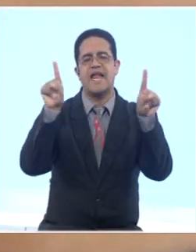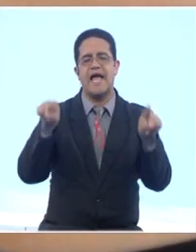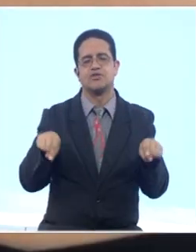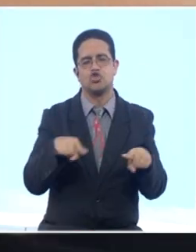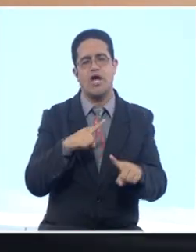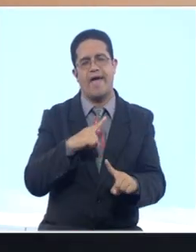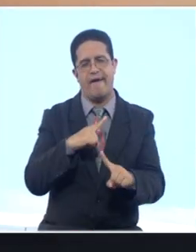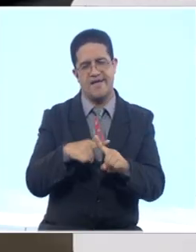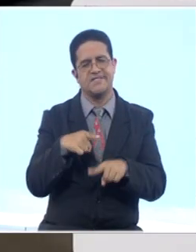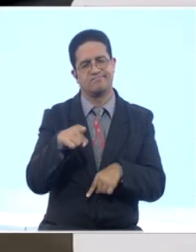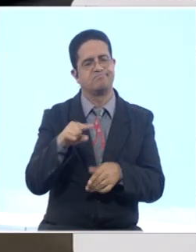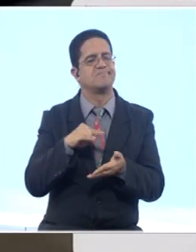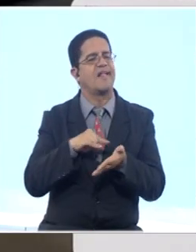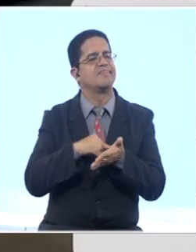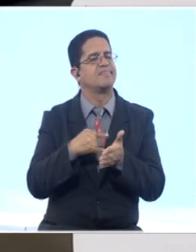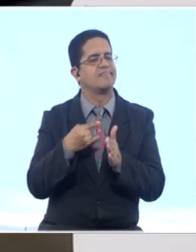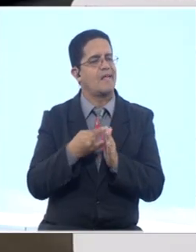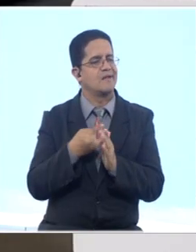son técnicas